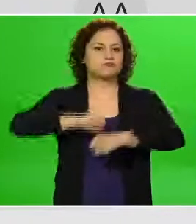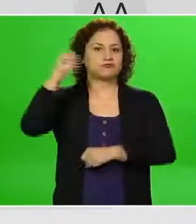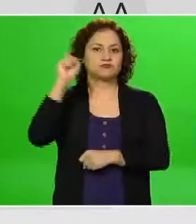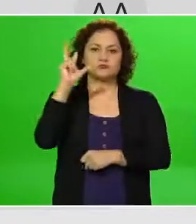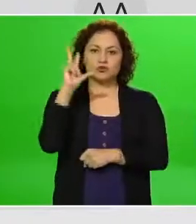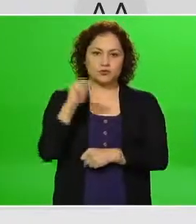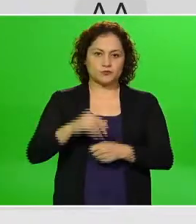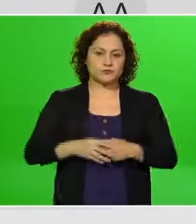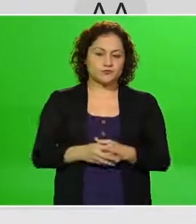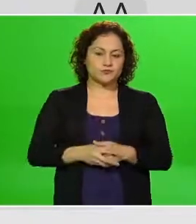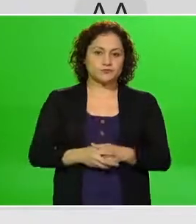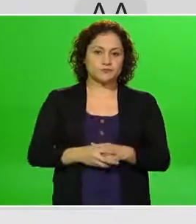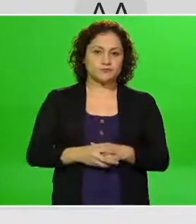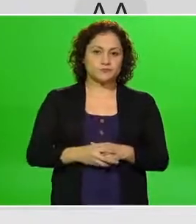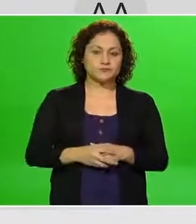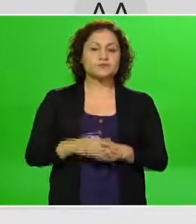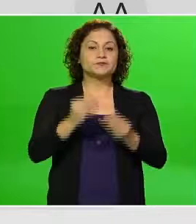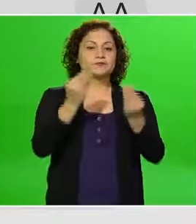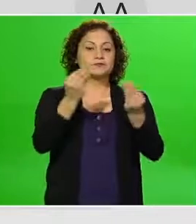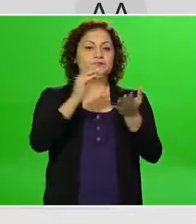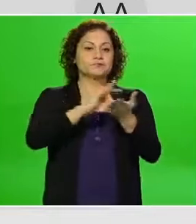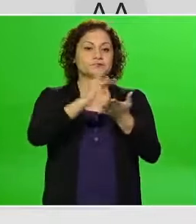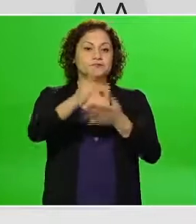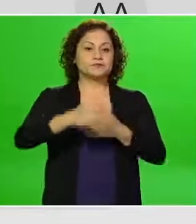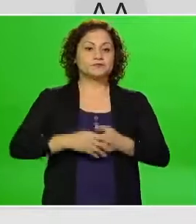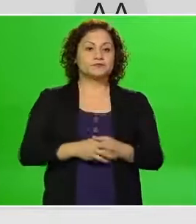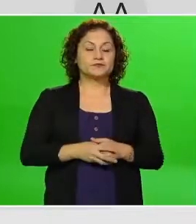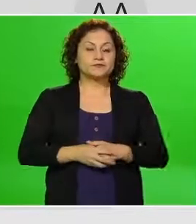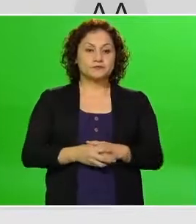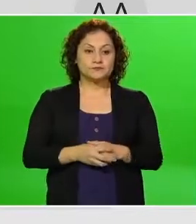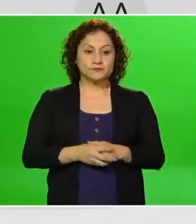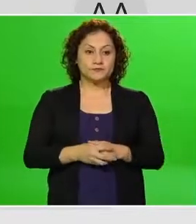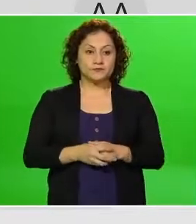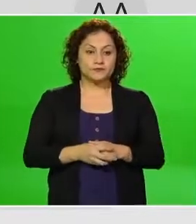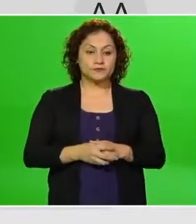entidad. Muchas gracias.